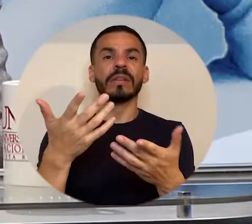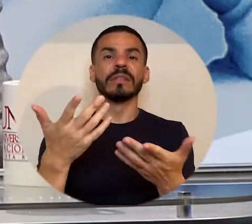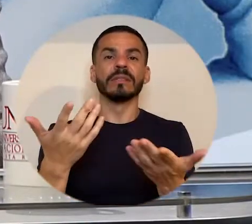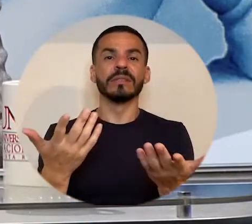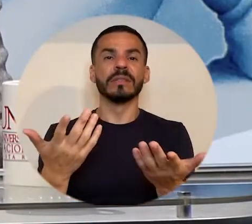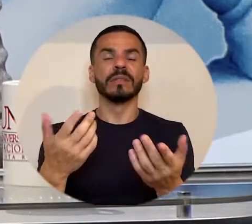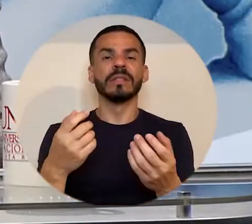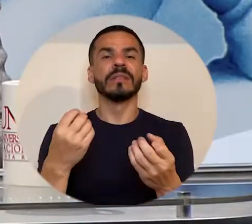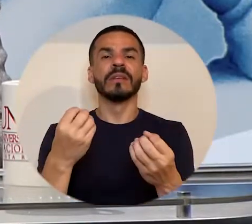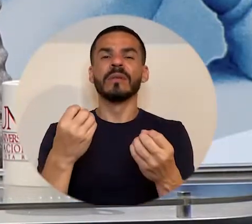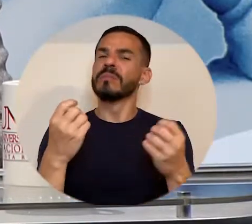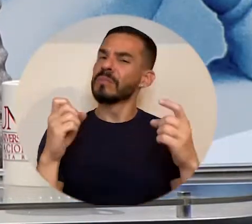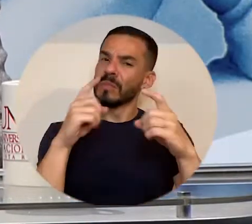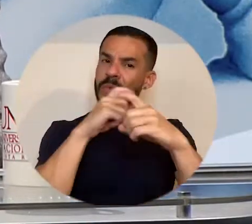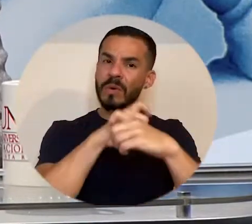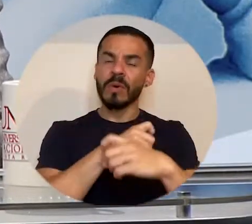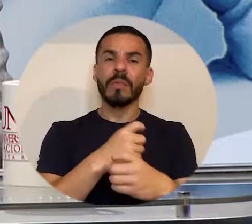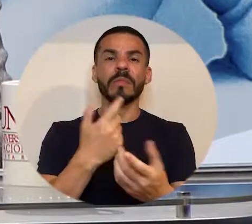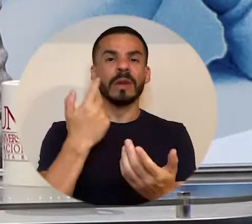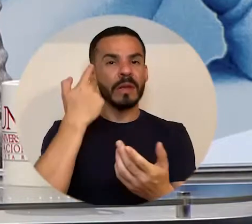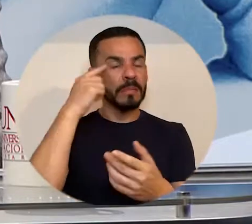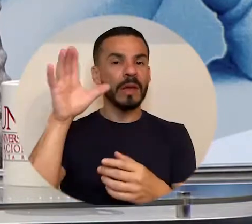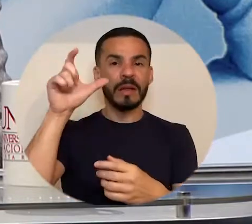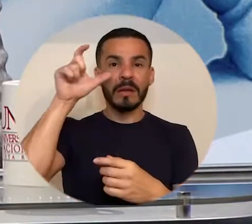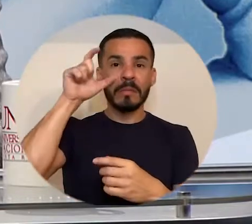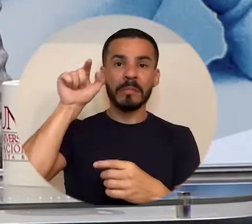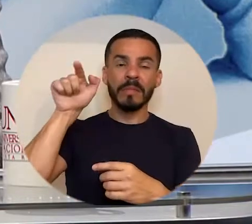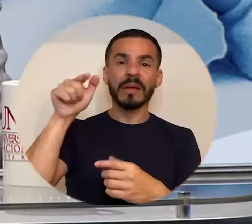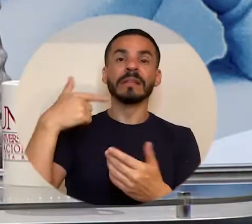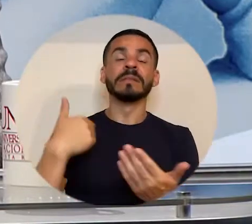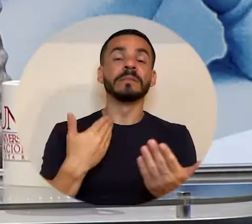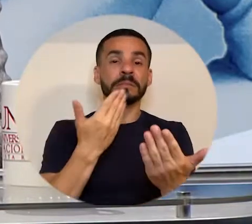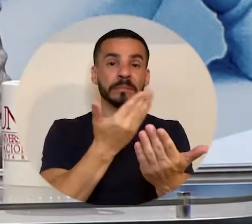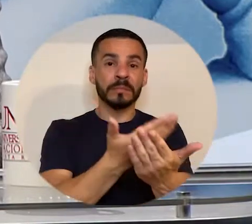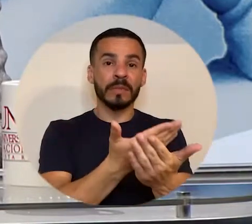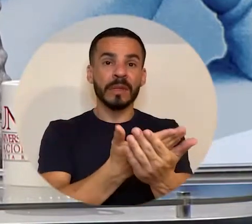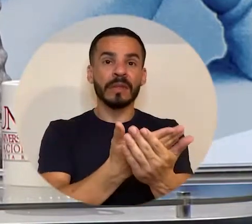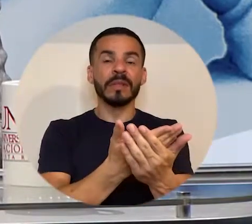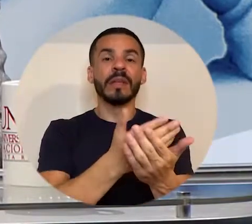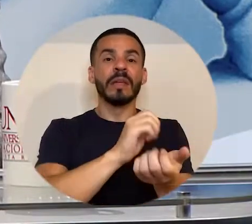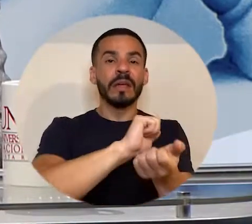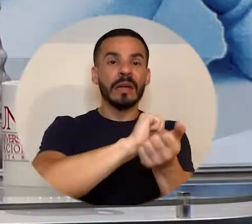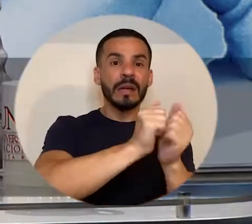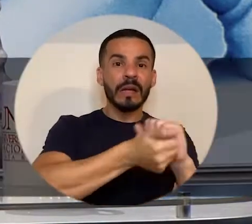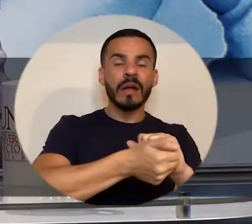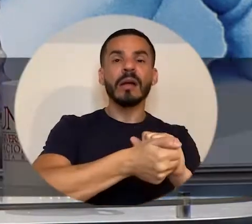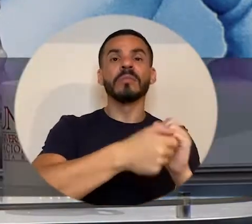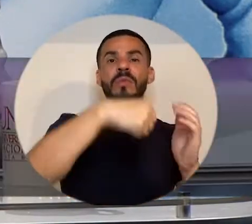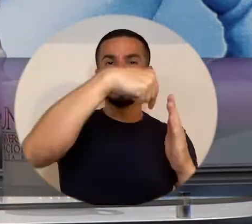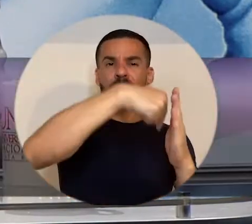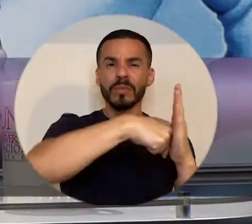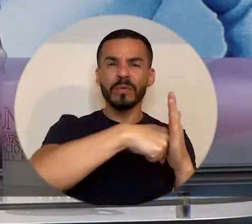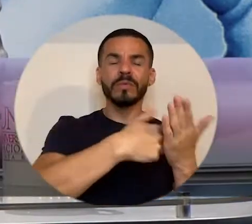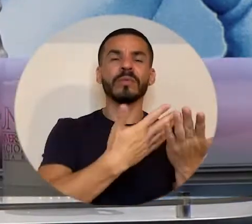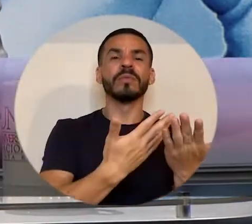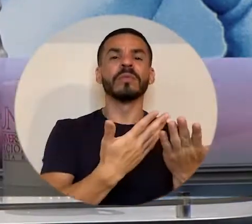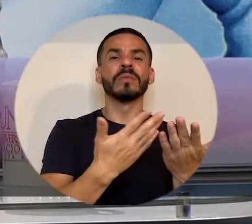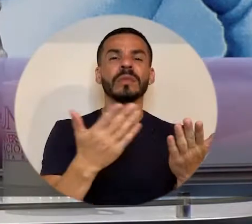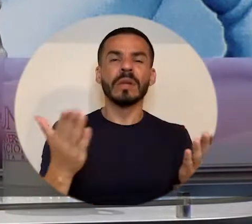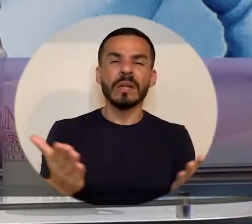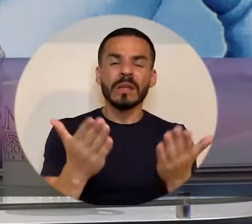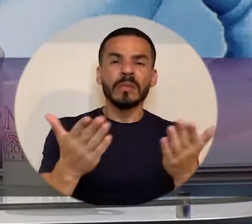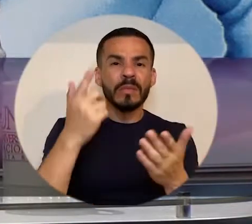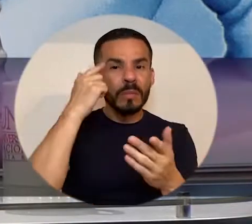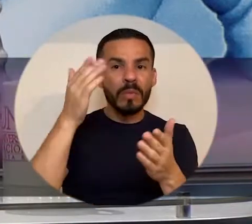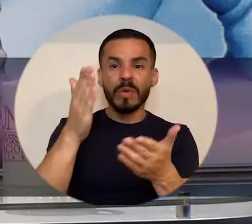sido situaciones muy complejas para Biden, que ha planteado reformas profundas, impulsado un poco por el